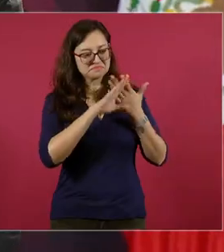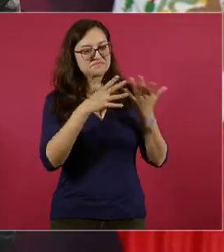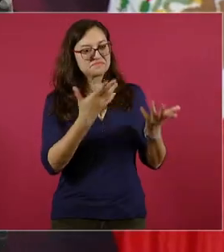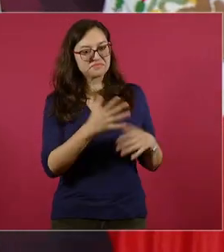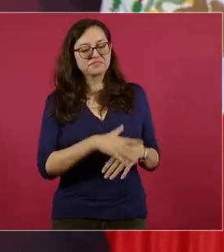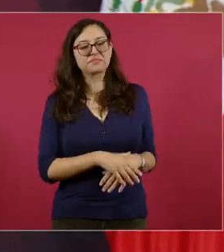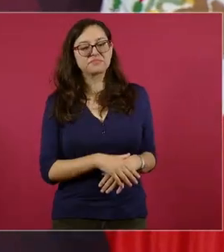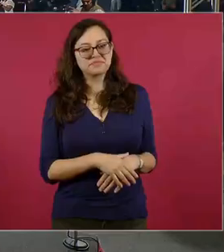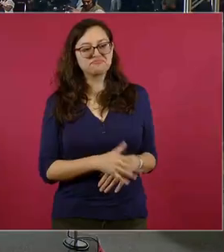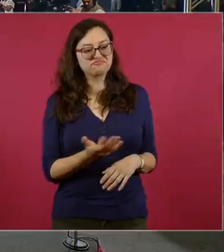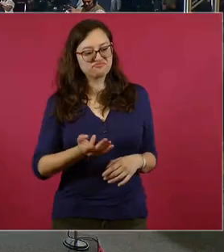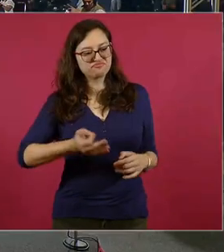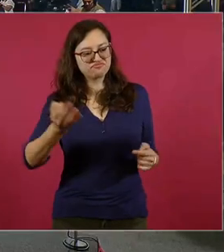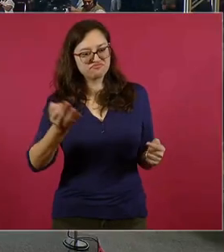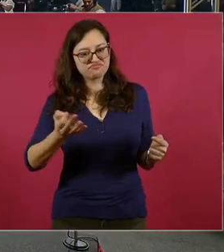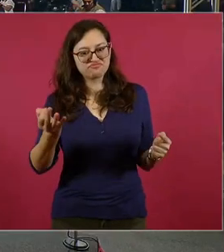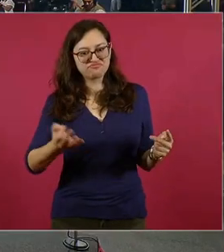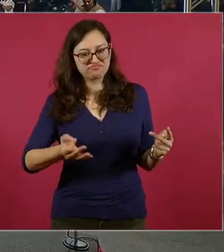para